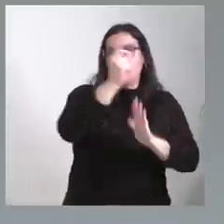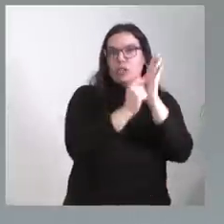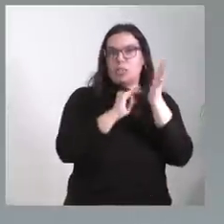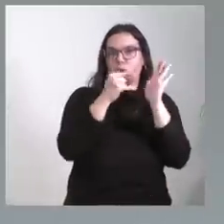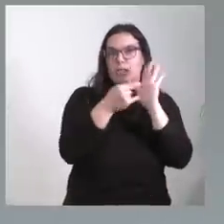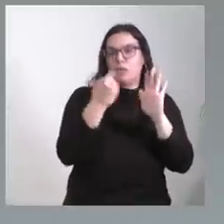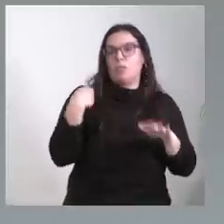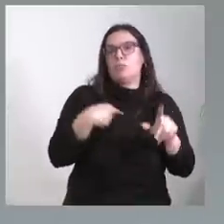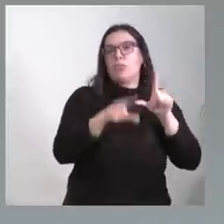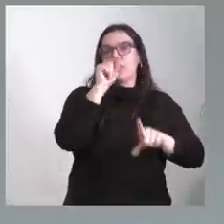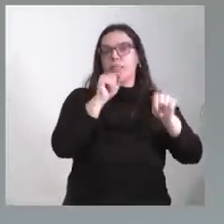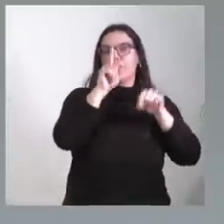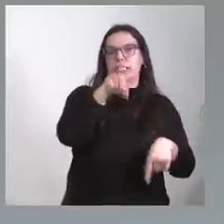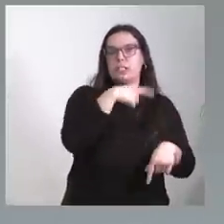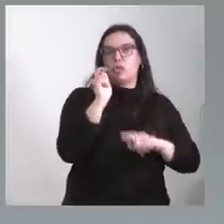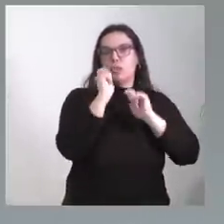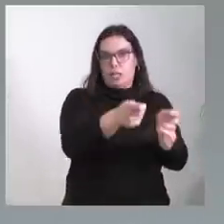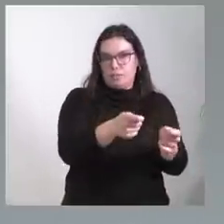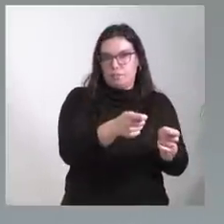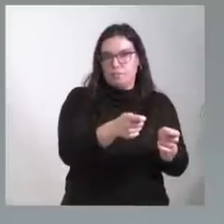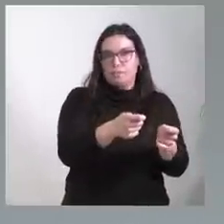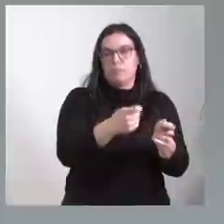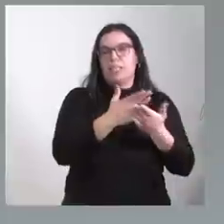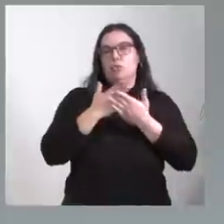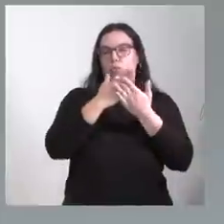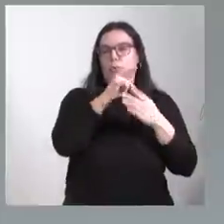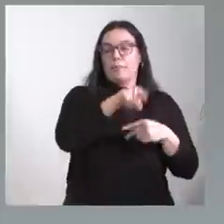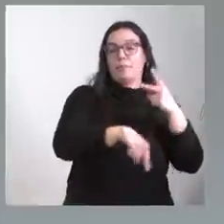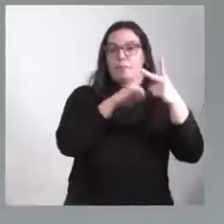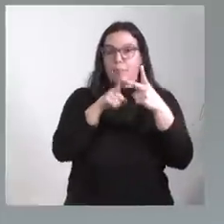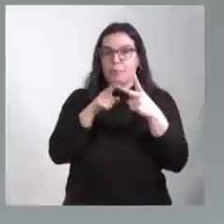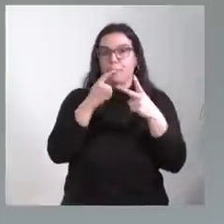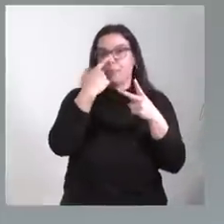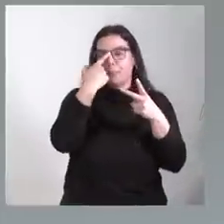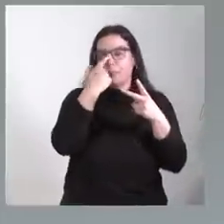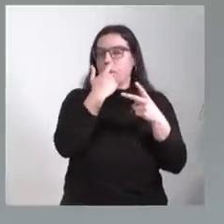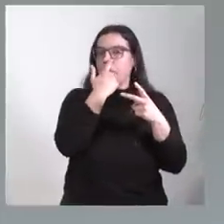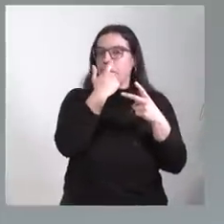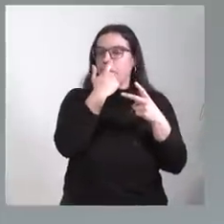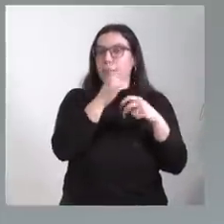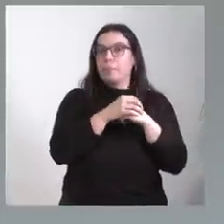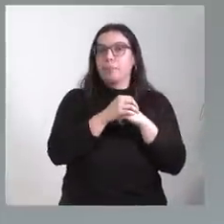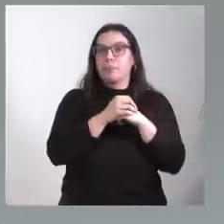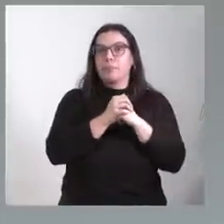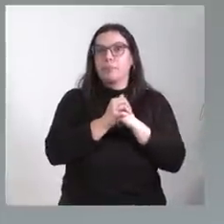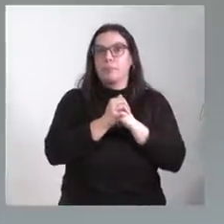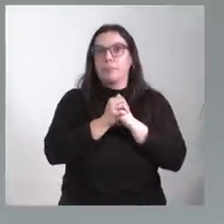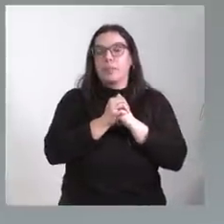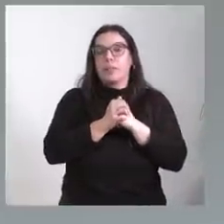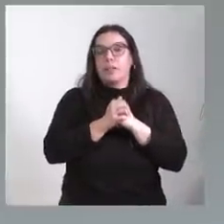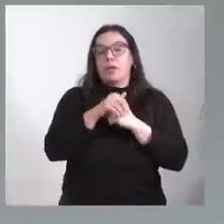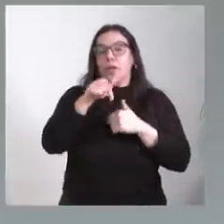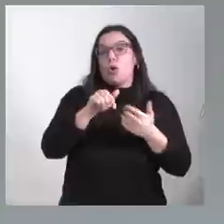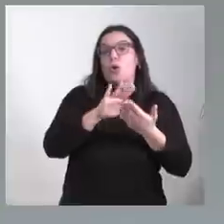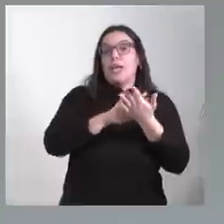técnicos que puedan llevar aparejado los informes y los estudios en este asunto y lo segundo que usted señala si hoy estamos hablando